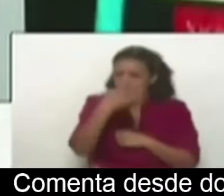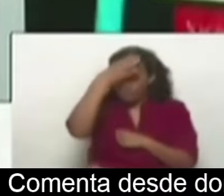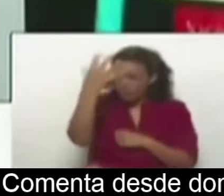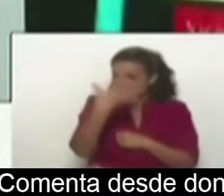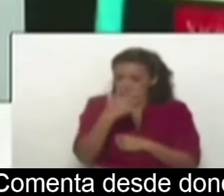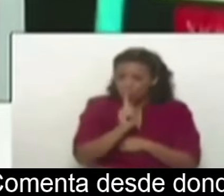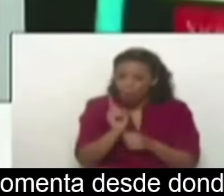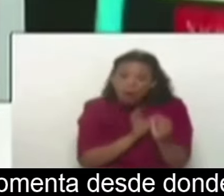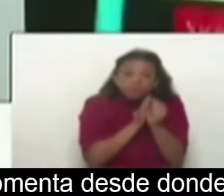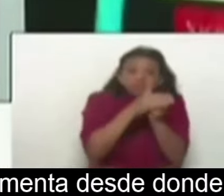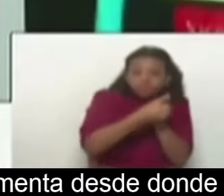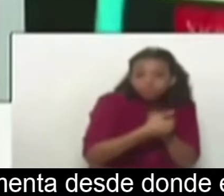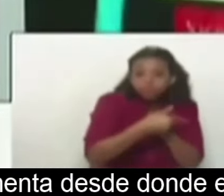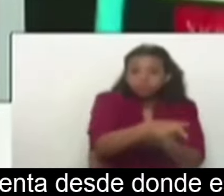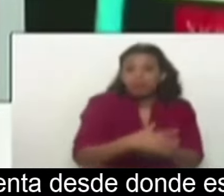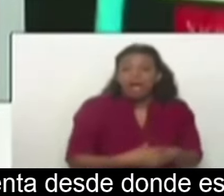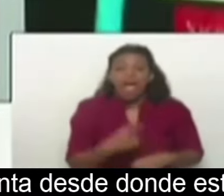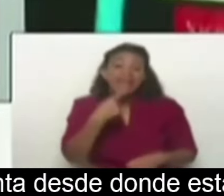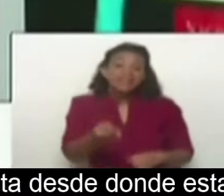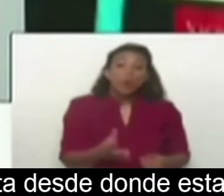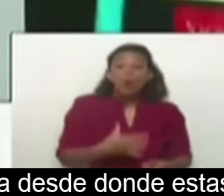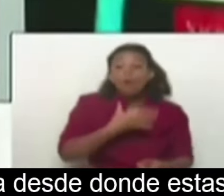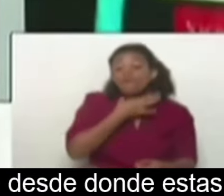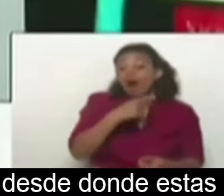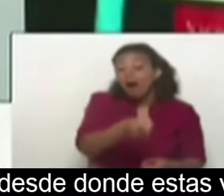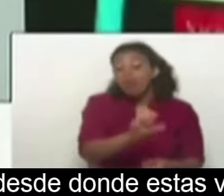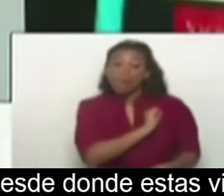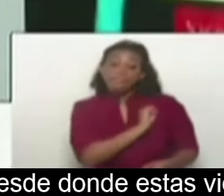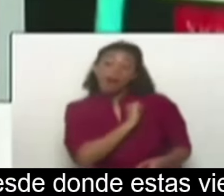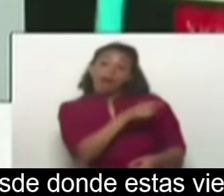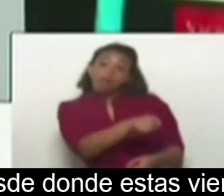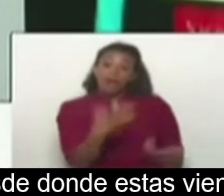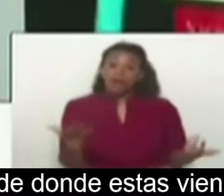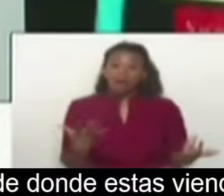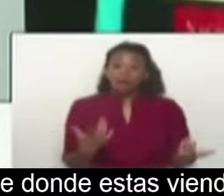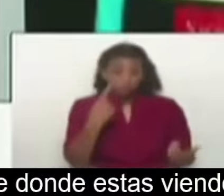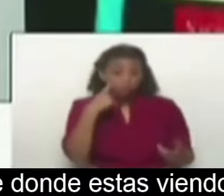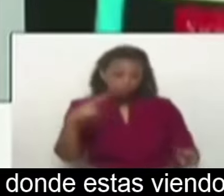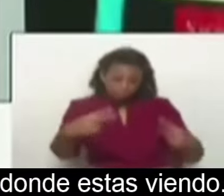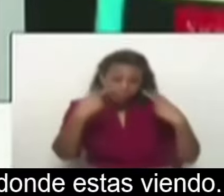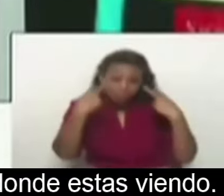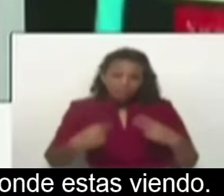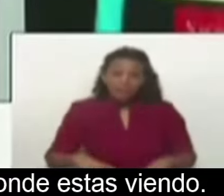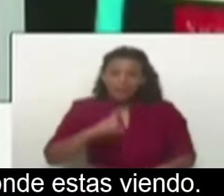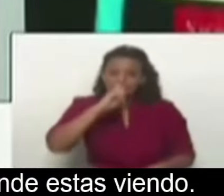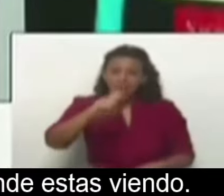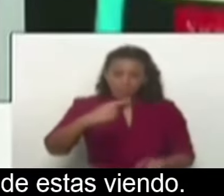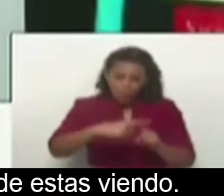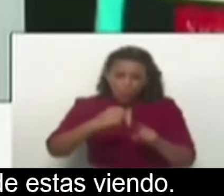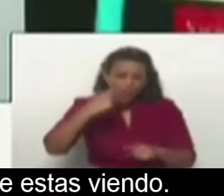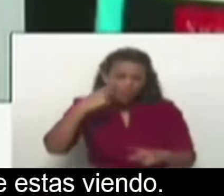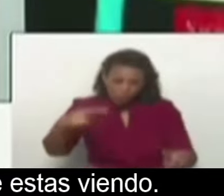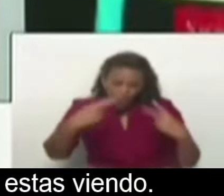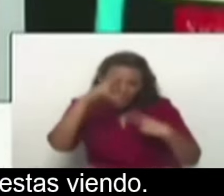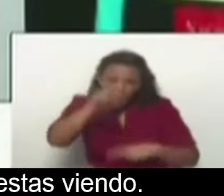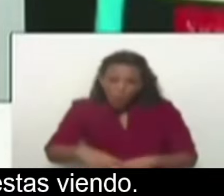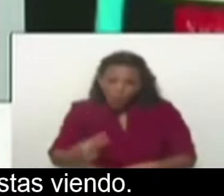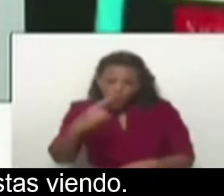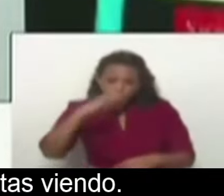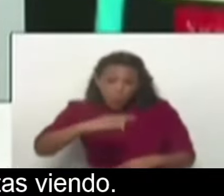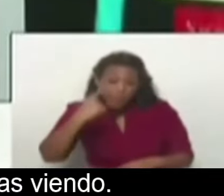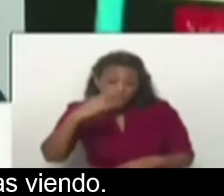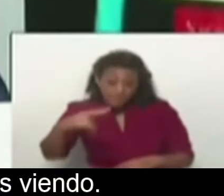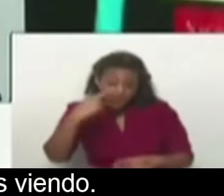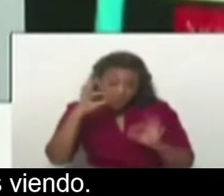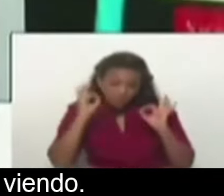cobarde de Edmundo González Urrutia. Es contigo, cobarde. Sé que no te pelas un programa con Maduro más. Eres un